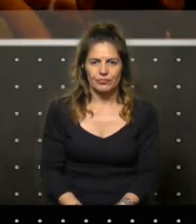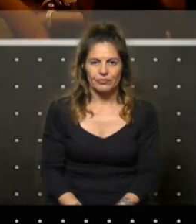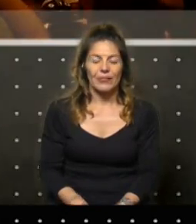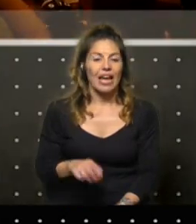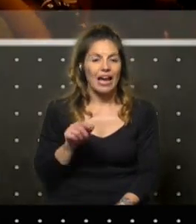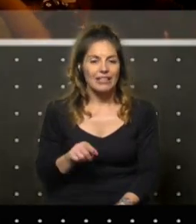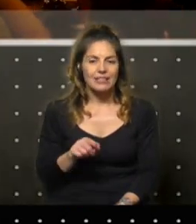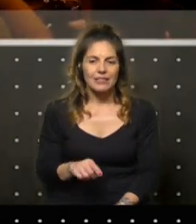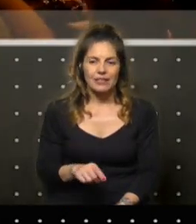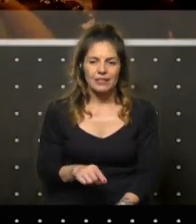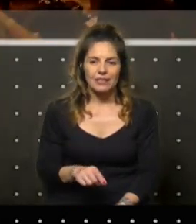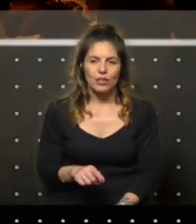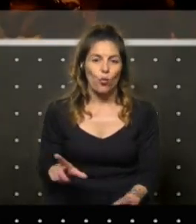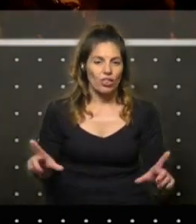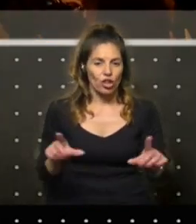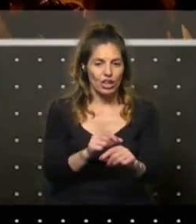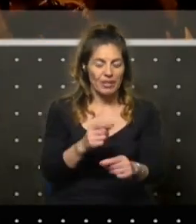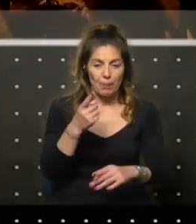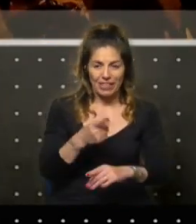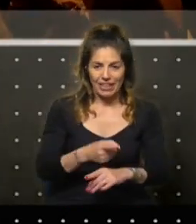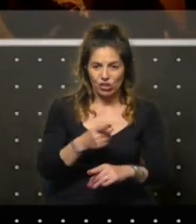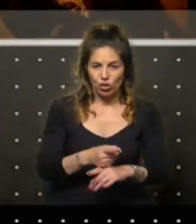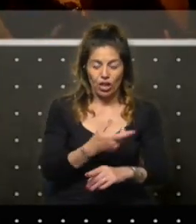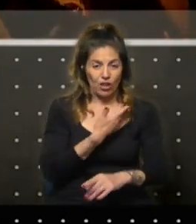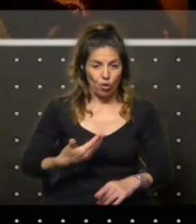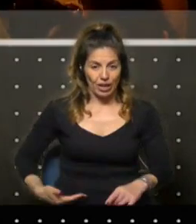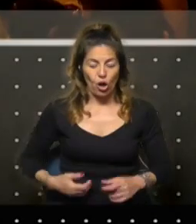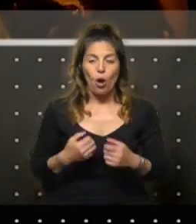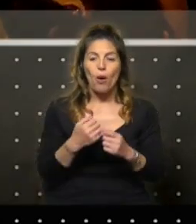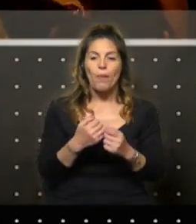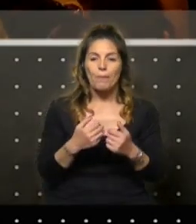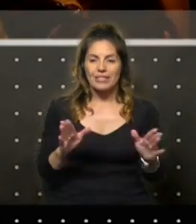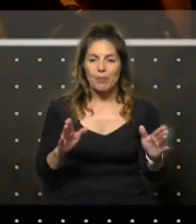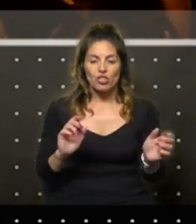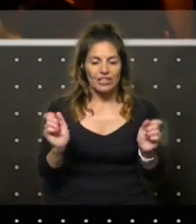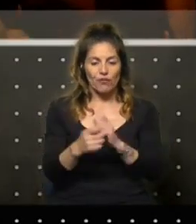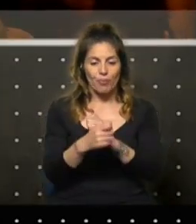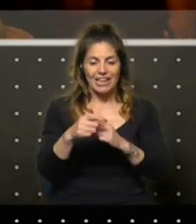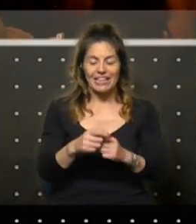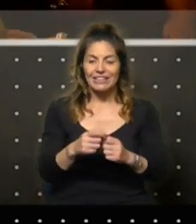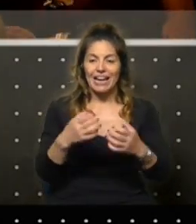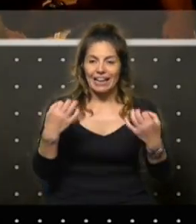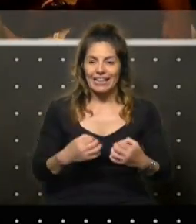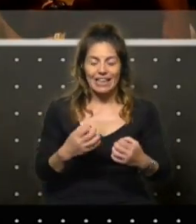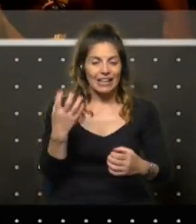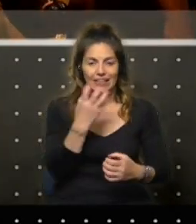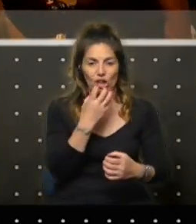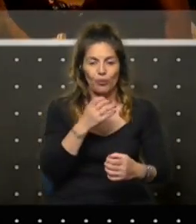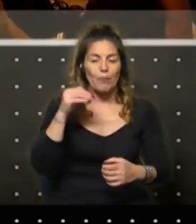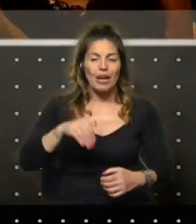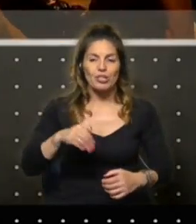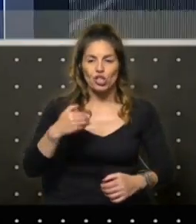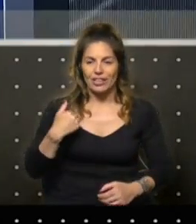así una vez finalizado el mandato podamos comenzar a transformar esta realidad tan Trágica para millones de